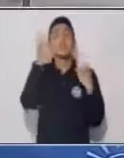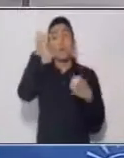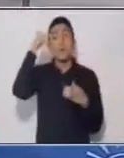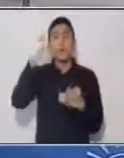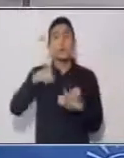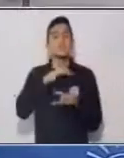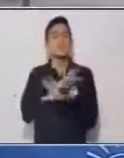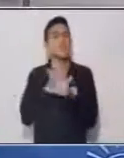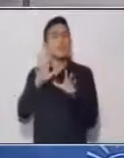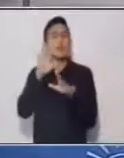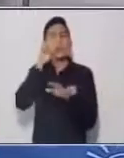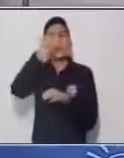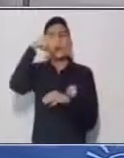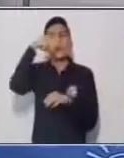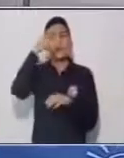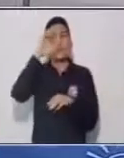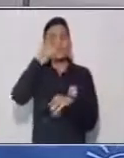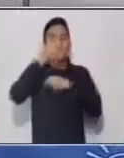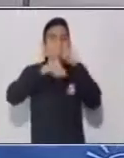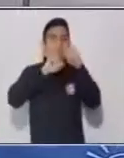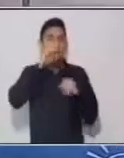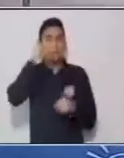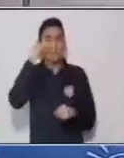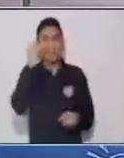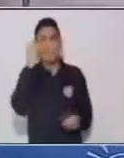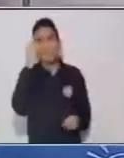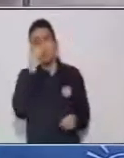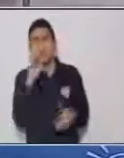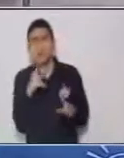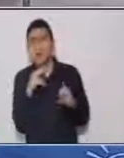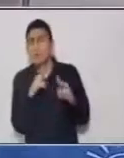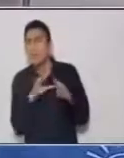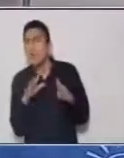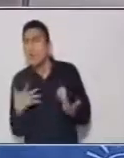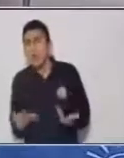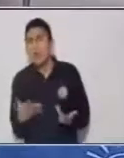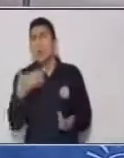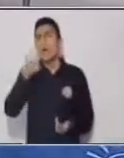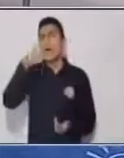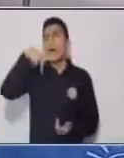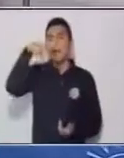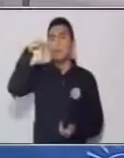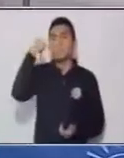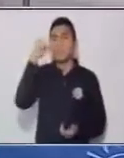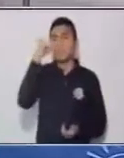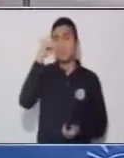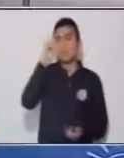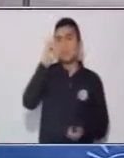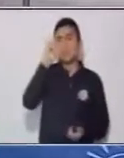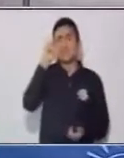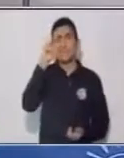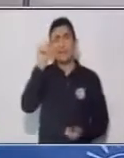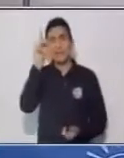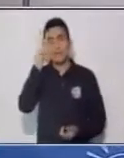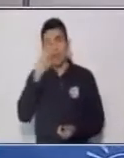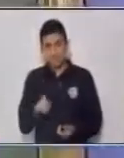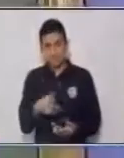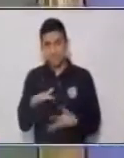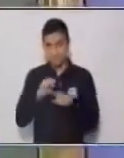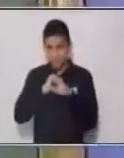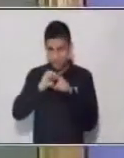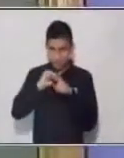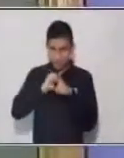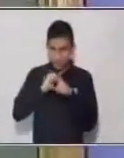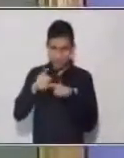las indefinidas, conocidas también como antiderivadas. Muy bien, practiquemos.